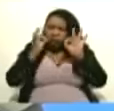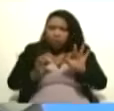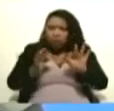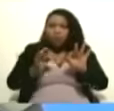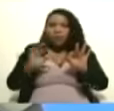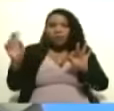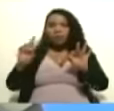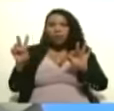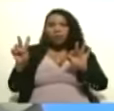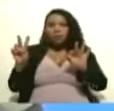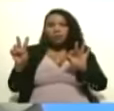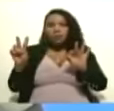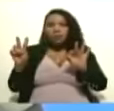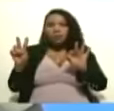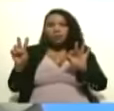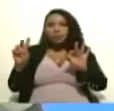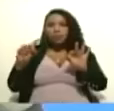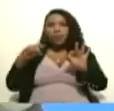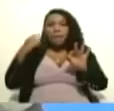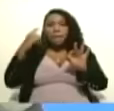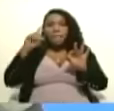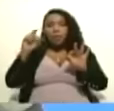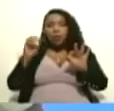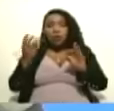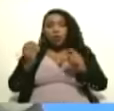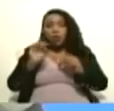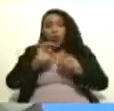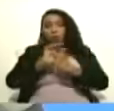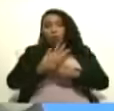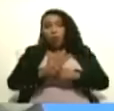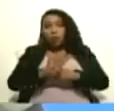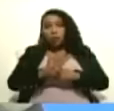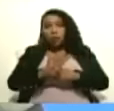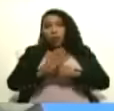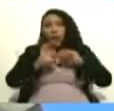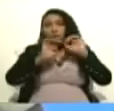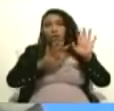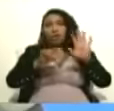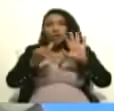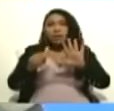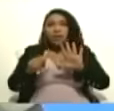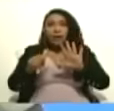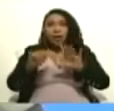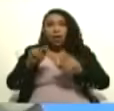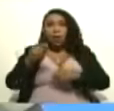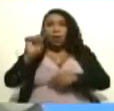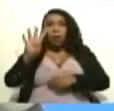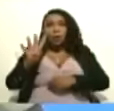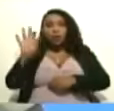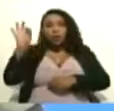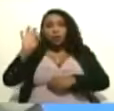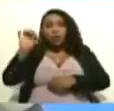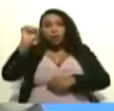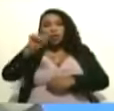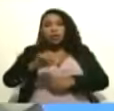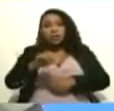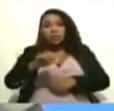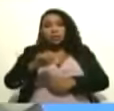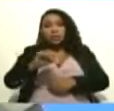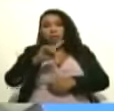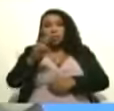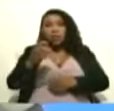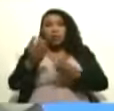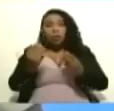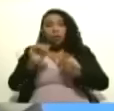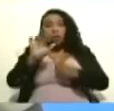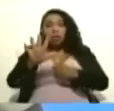venezolanas pregunta 4 96,4 por por el Sí y la pregunta 5